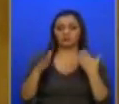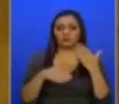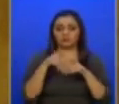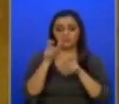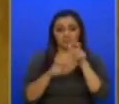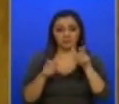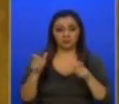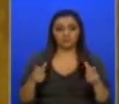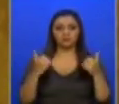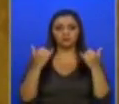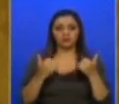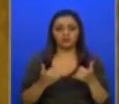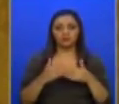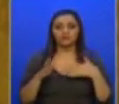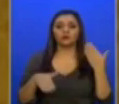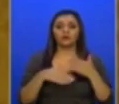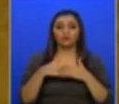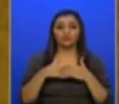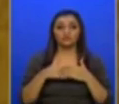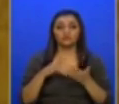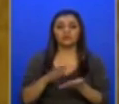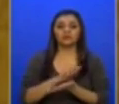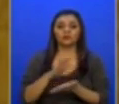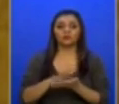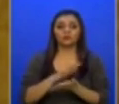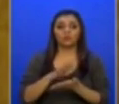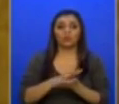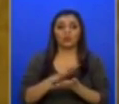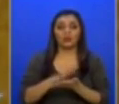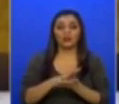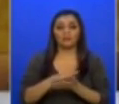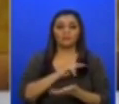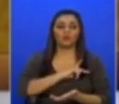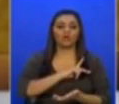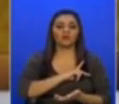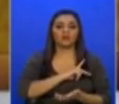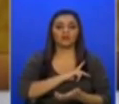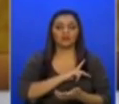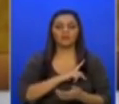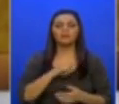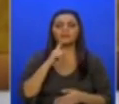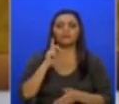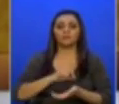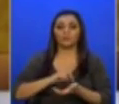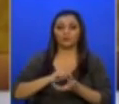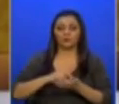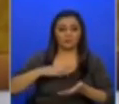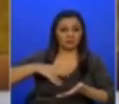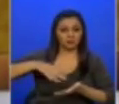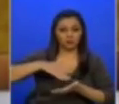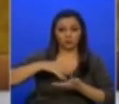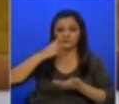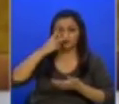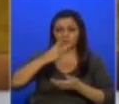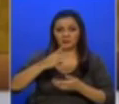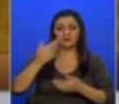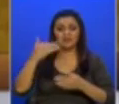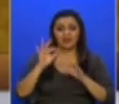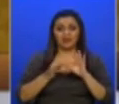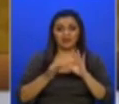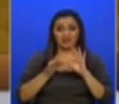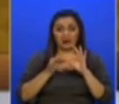informe técnico de la Escuela Politécnica eh de Litoral hecho por un doctor en Hidráulica justamente que luego de haber corrido los flujos